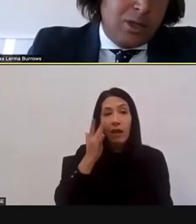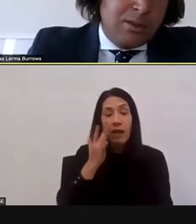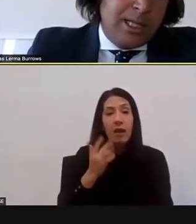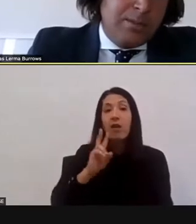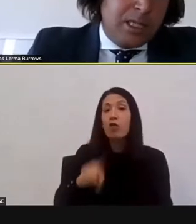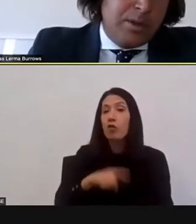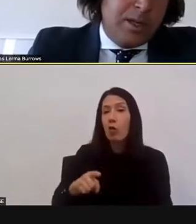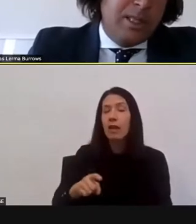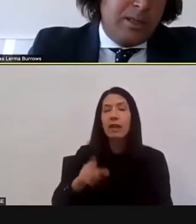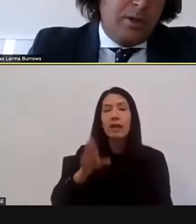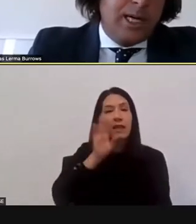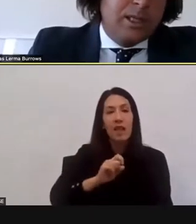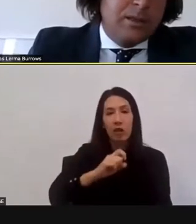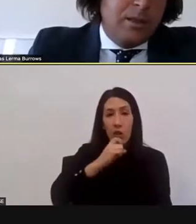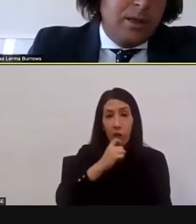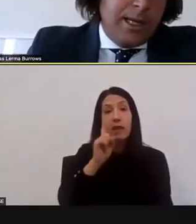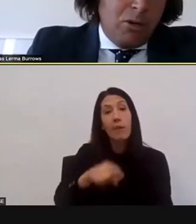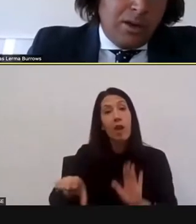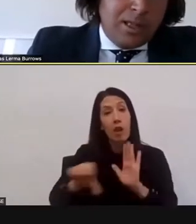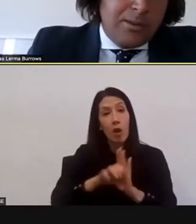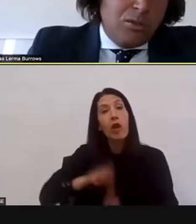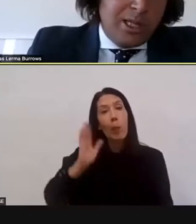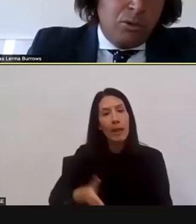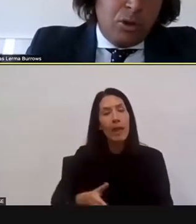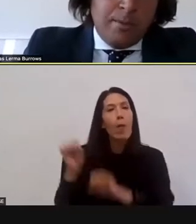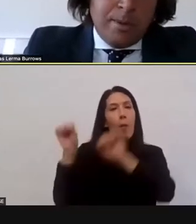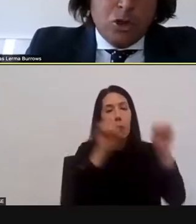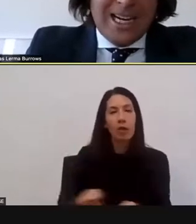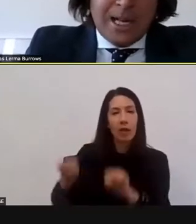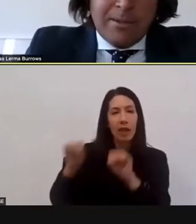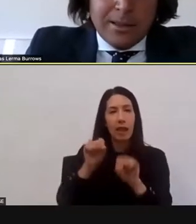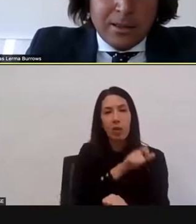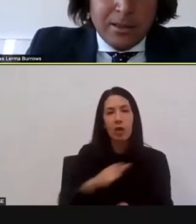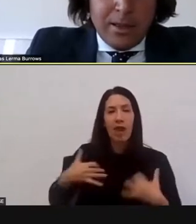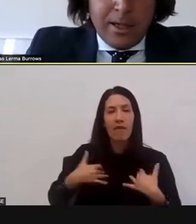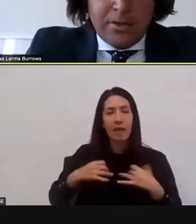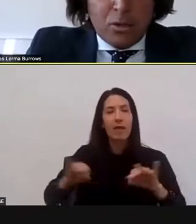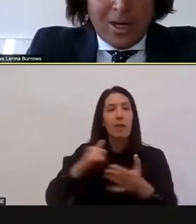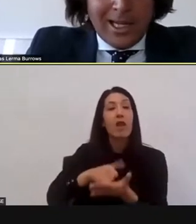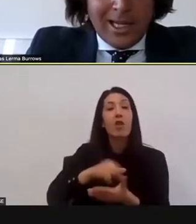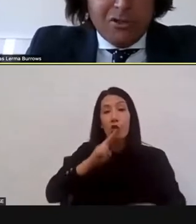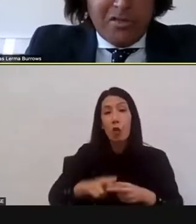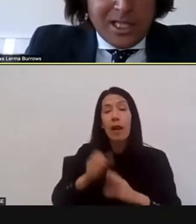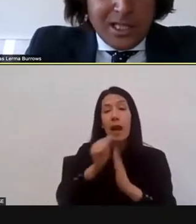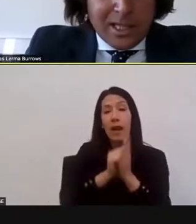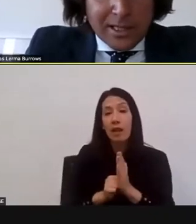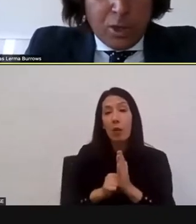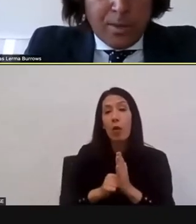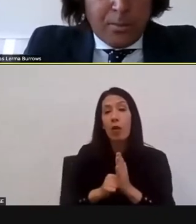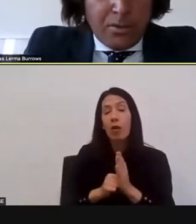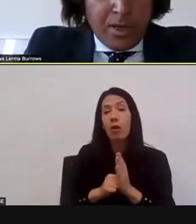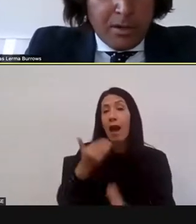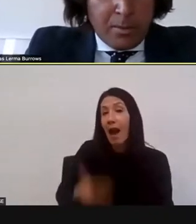caso a las víctimas especialmente vulnerables. Lo hace a través de un artículo que lo llamamos los agravantes. Es decir, cualquier agresión física que se